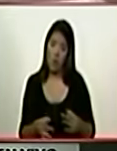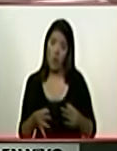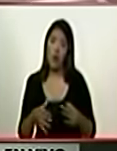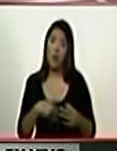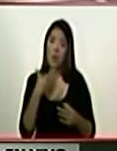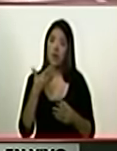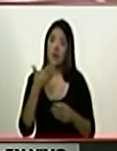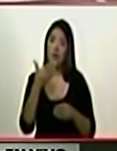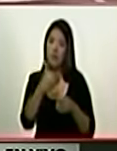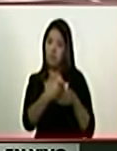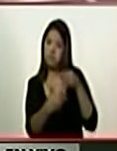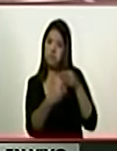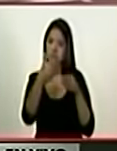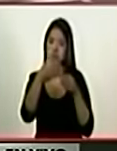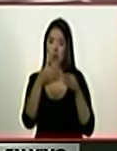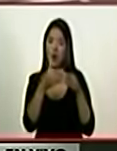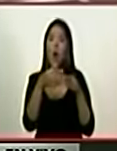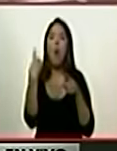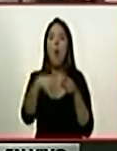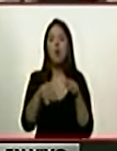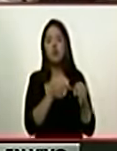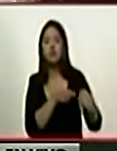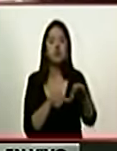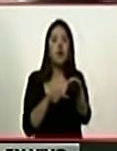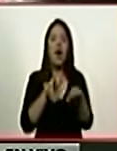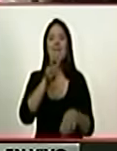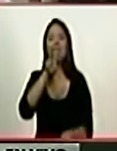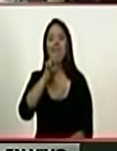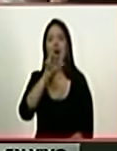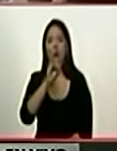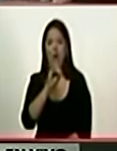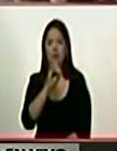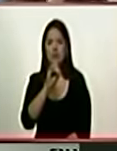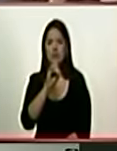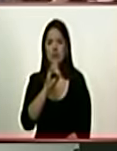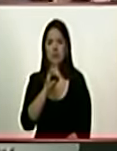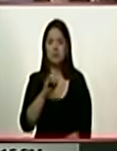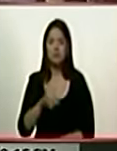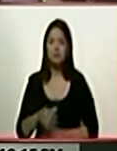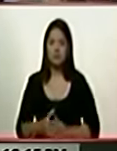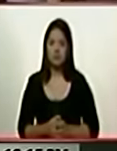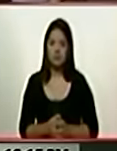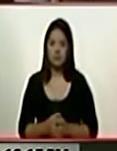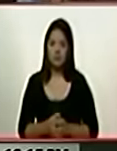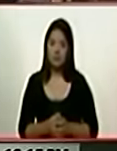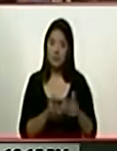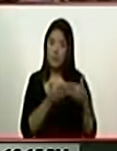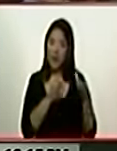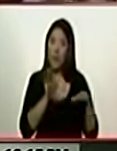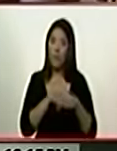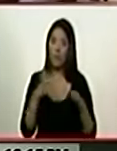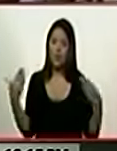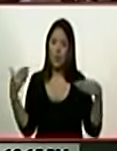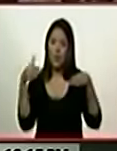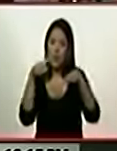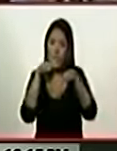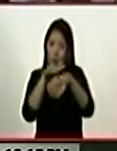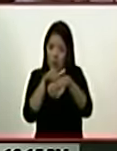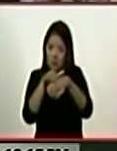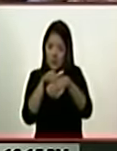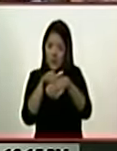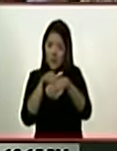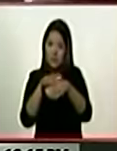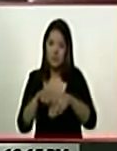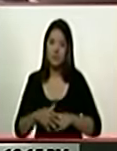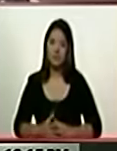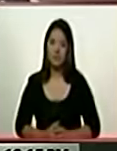vao que se habilita producto de justamente ese cuello de botella que se forma en ese segmento de vía.